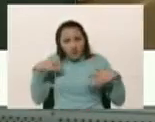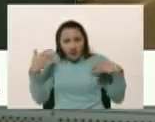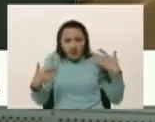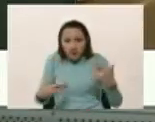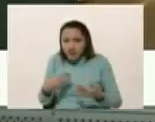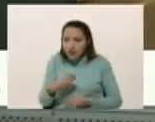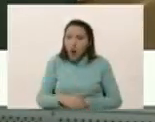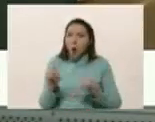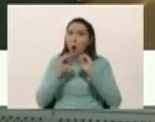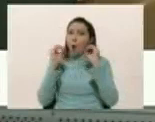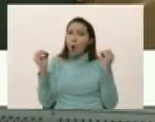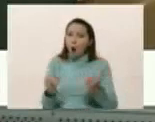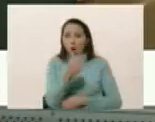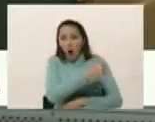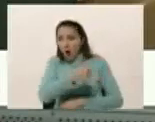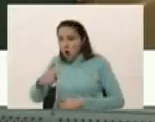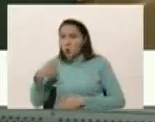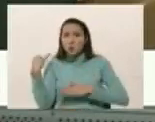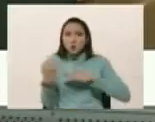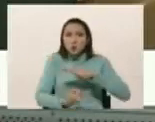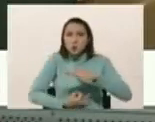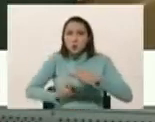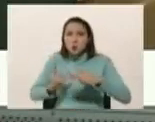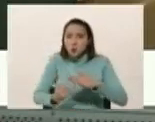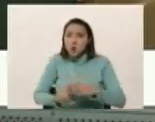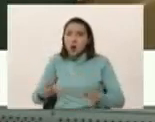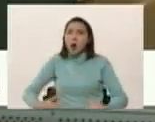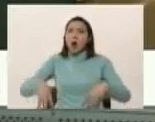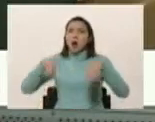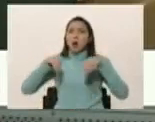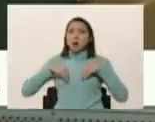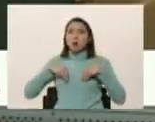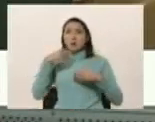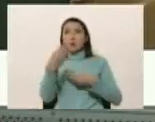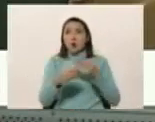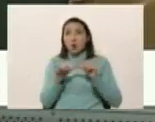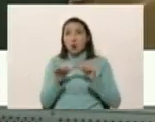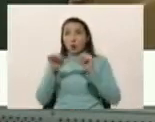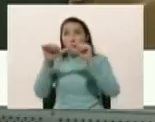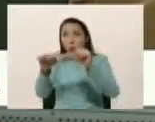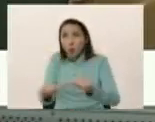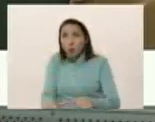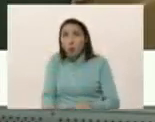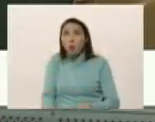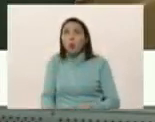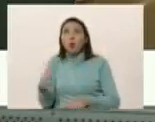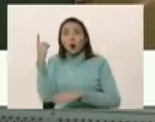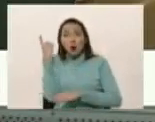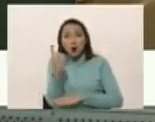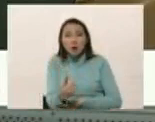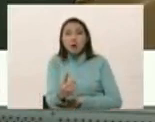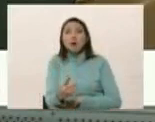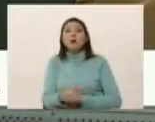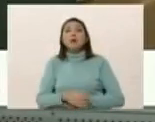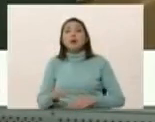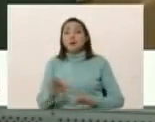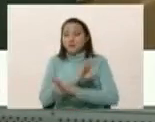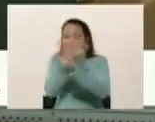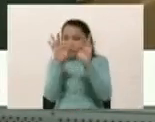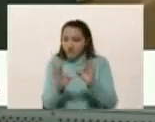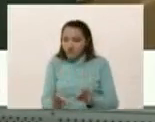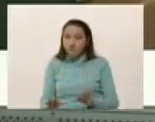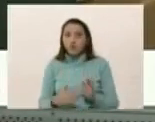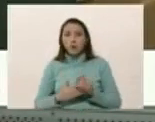órganos y entes del estado adopten progresivamente directrices manuales de estilo y guías